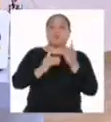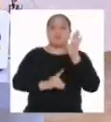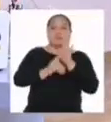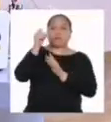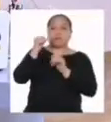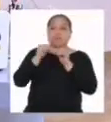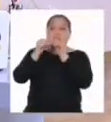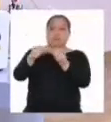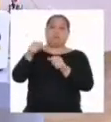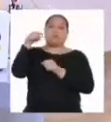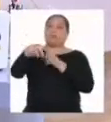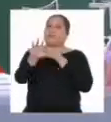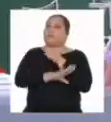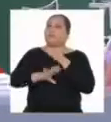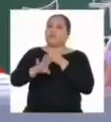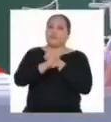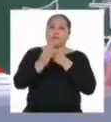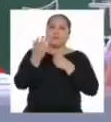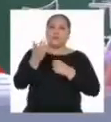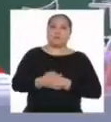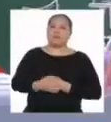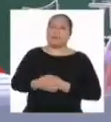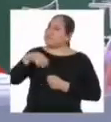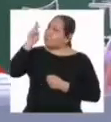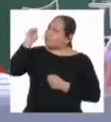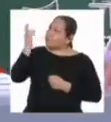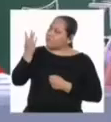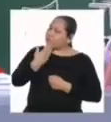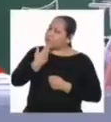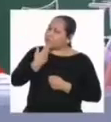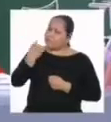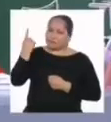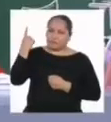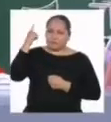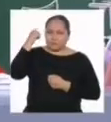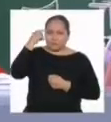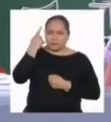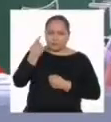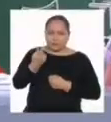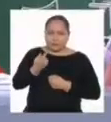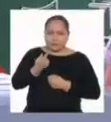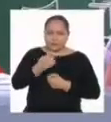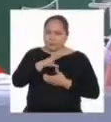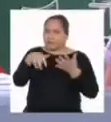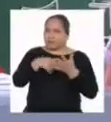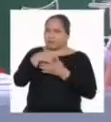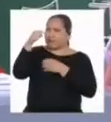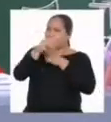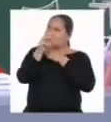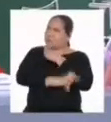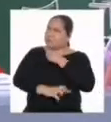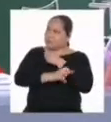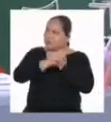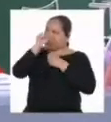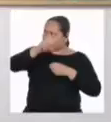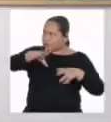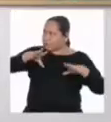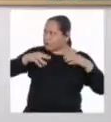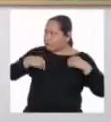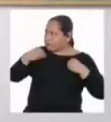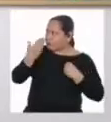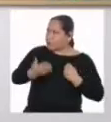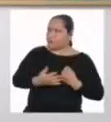es fundamental. Profesora, ¿cree usted que todos en nuestro país lo estén asumiendo